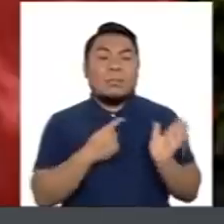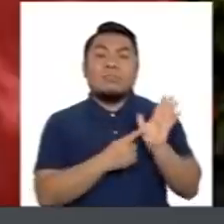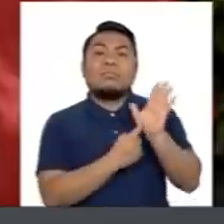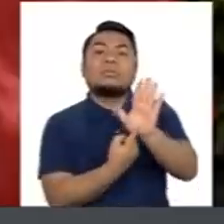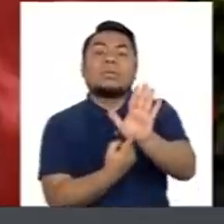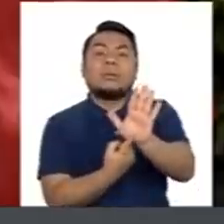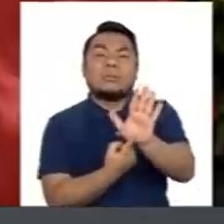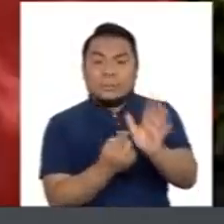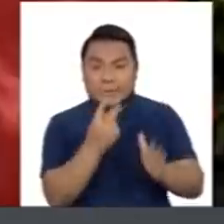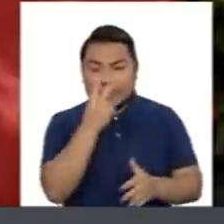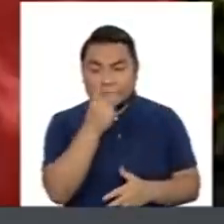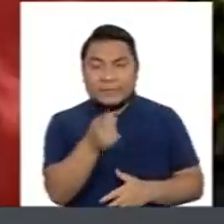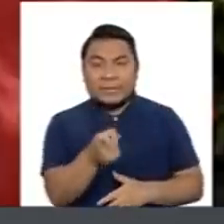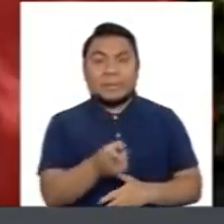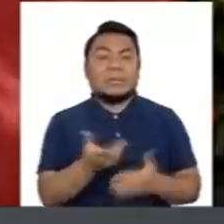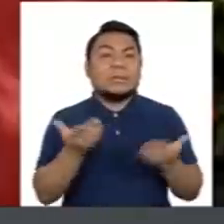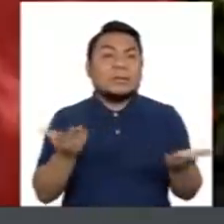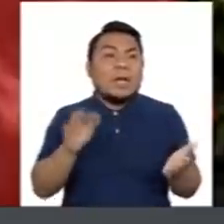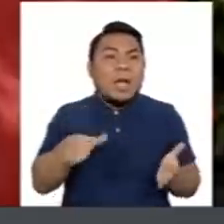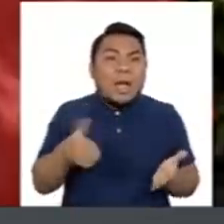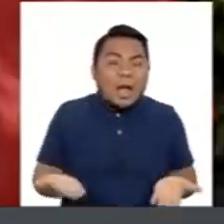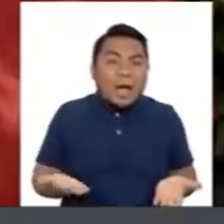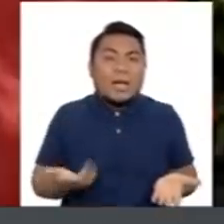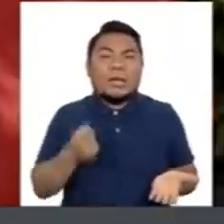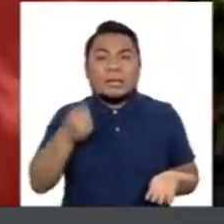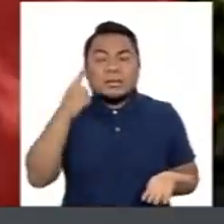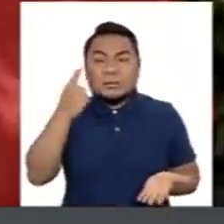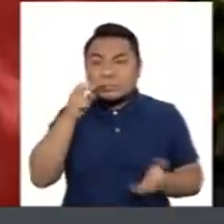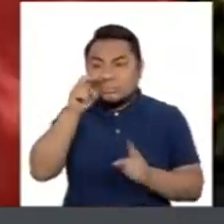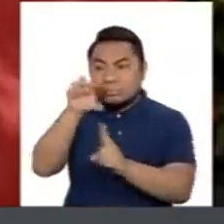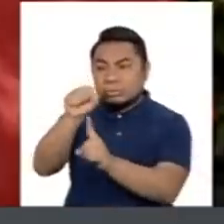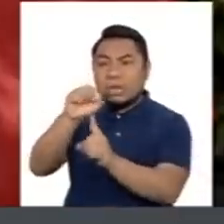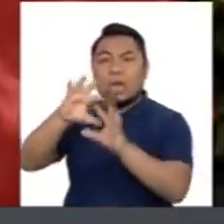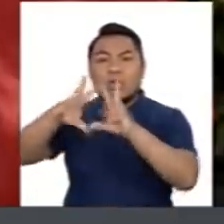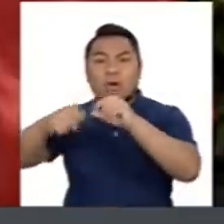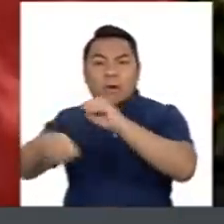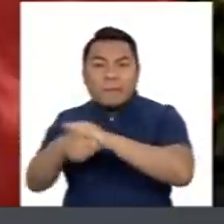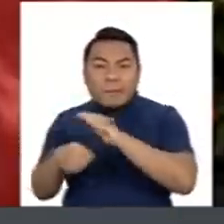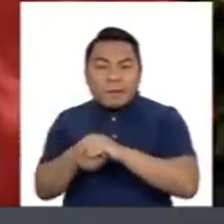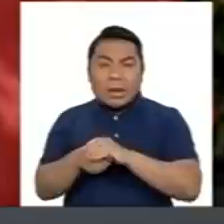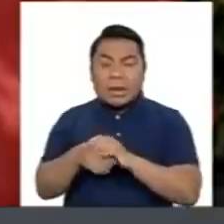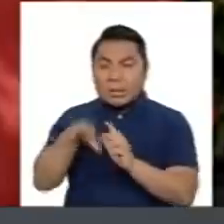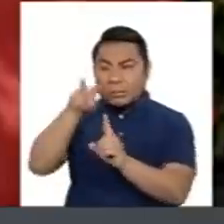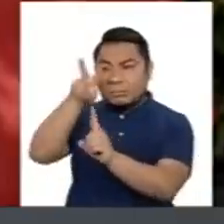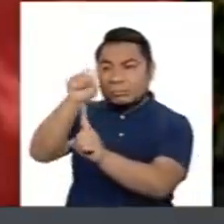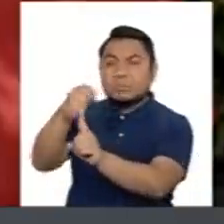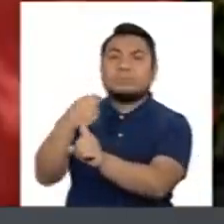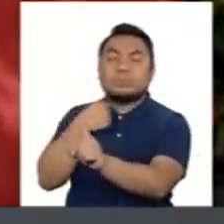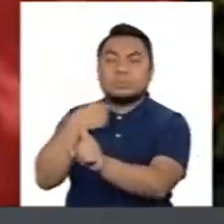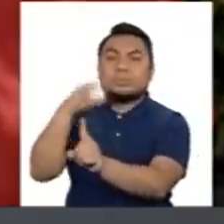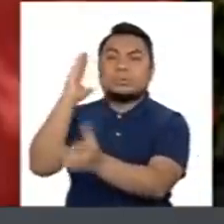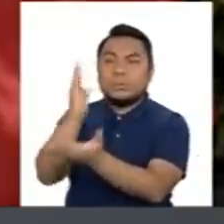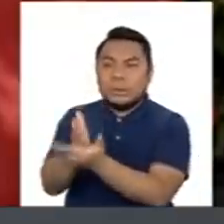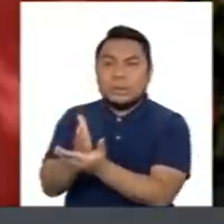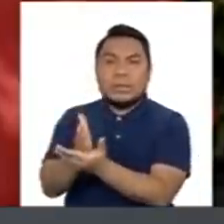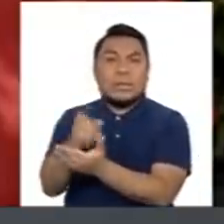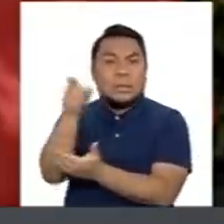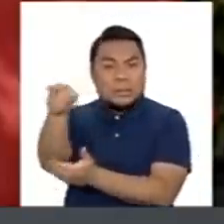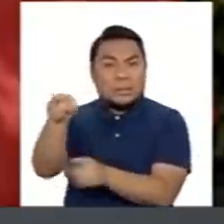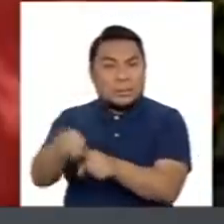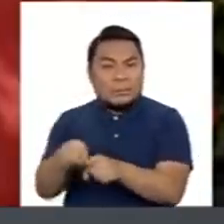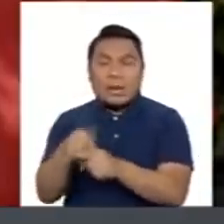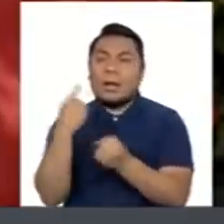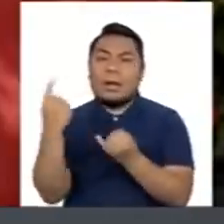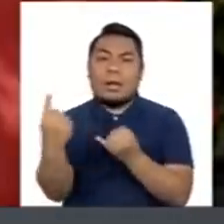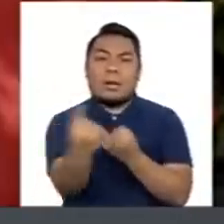mostramos para ver si es que hay hechos de corrupción, sean investigados, sean denunciados y sean castigados en